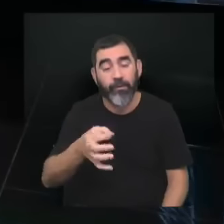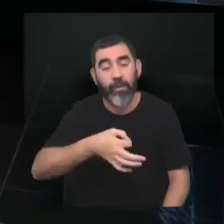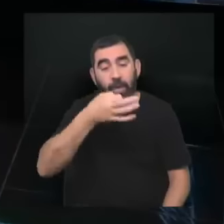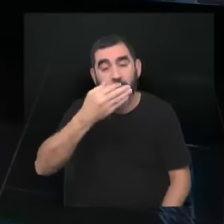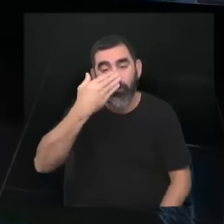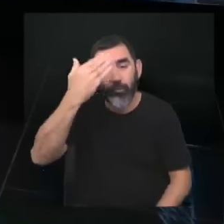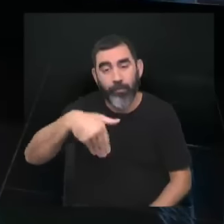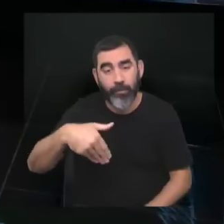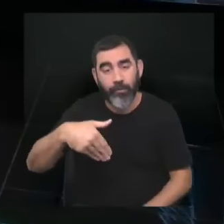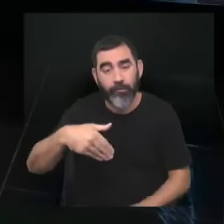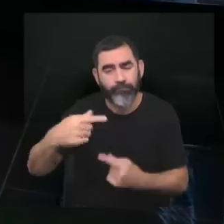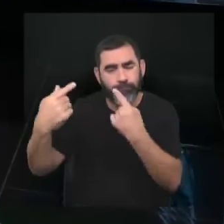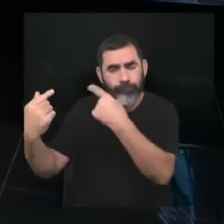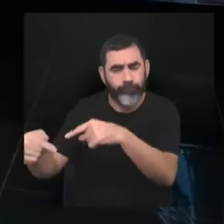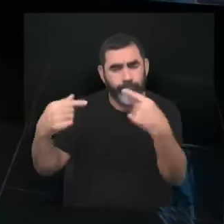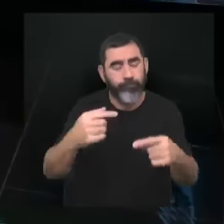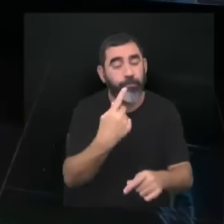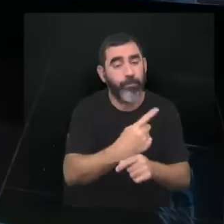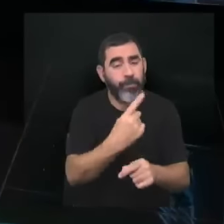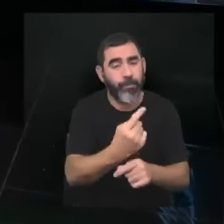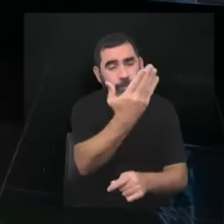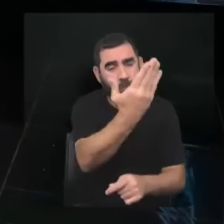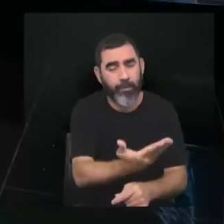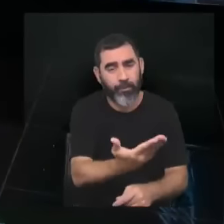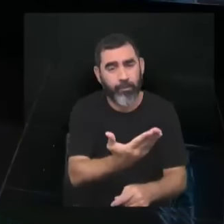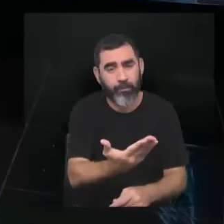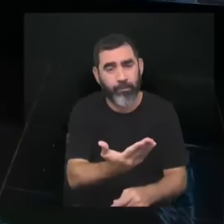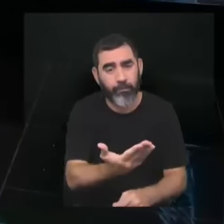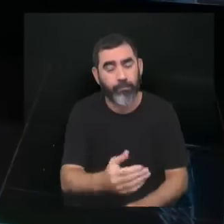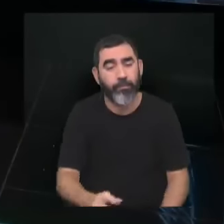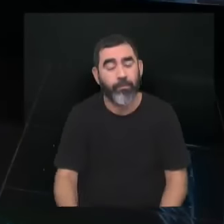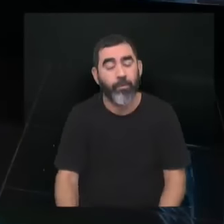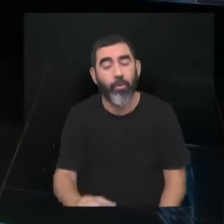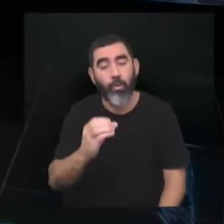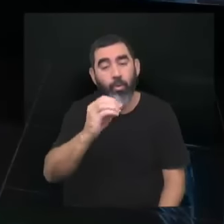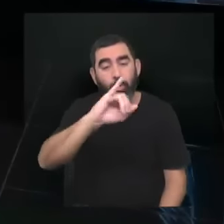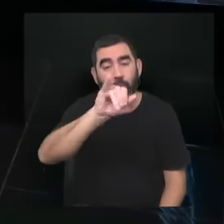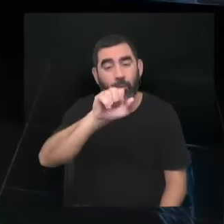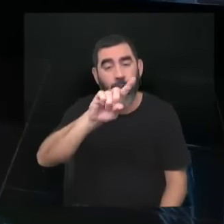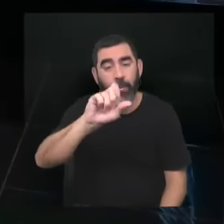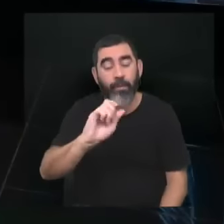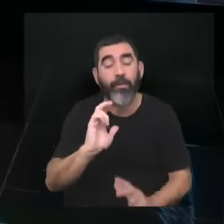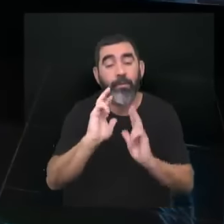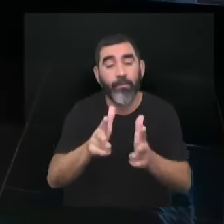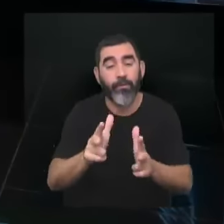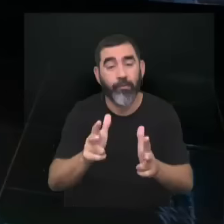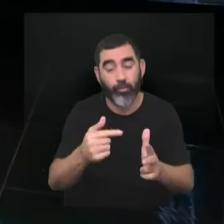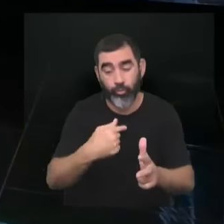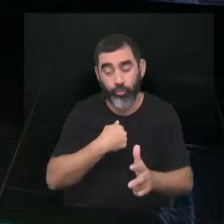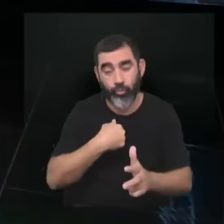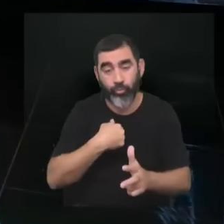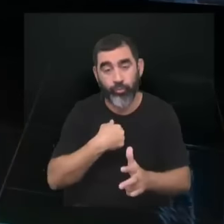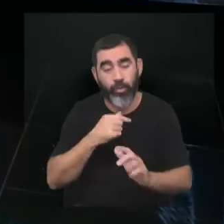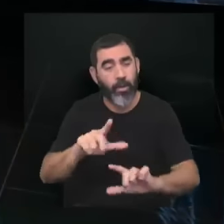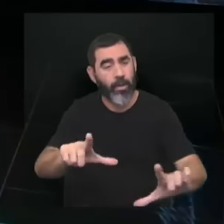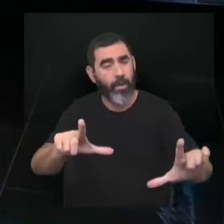cierre de campaña se diferenció de quien va en primer eh lugar como es Andrés Ojeda y dijo que además él definió como un